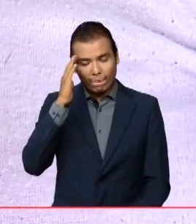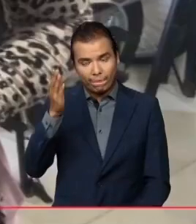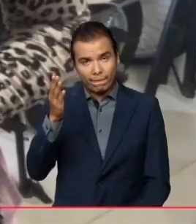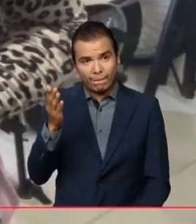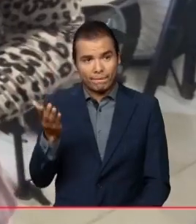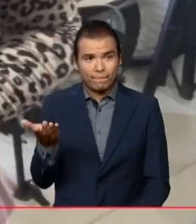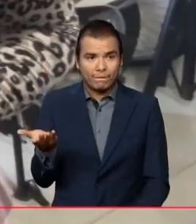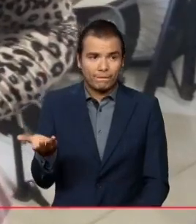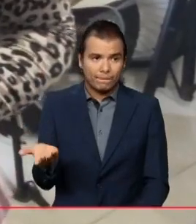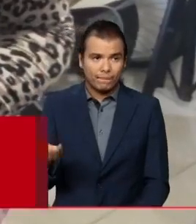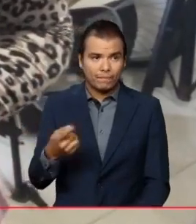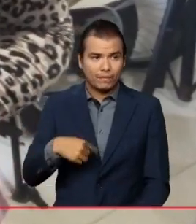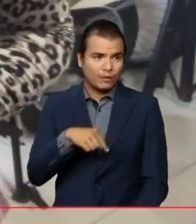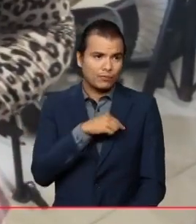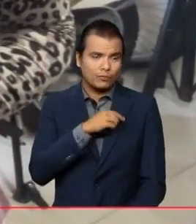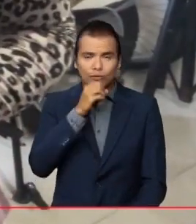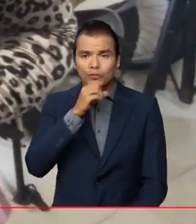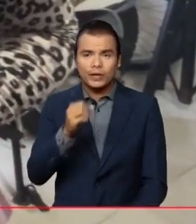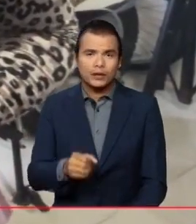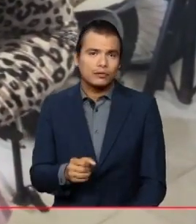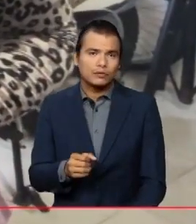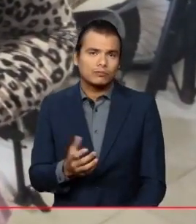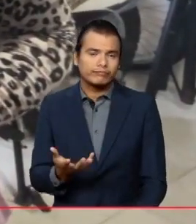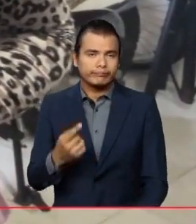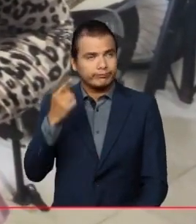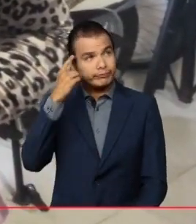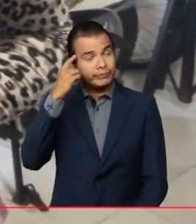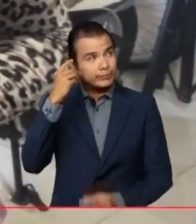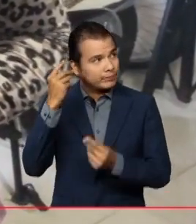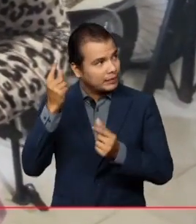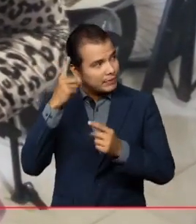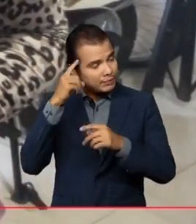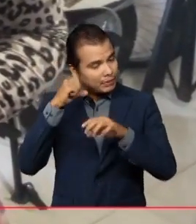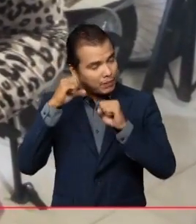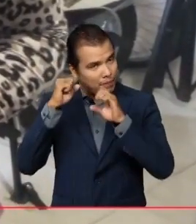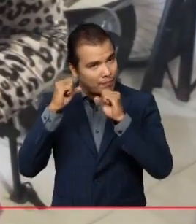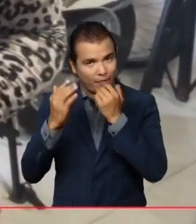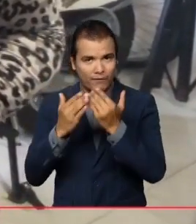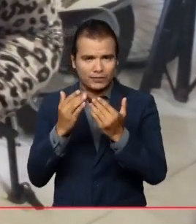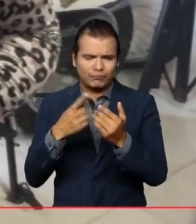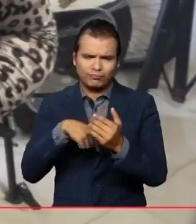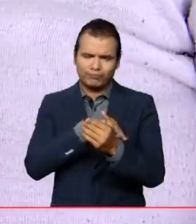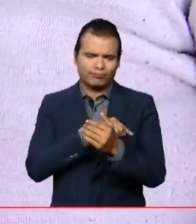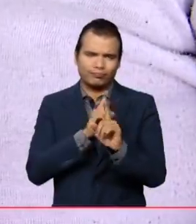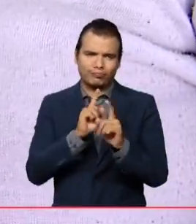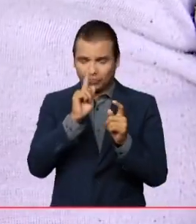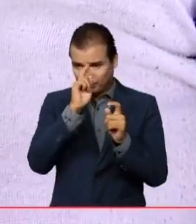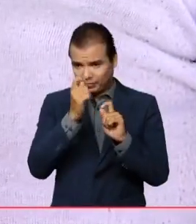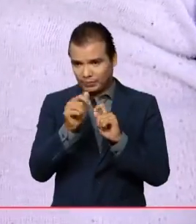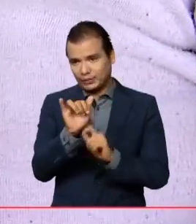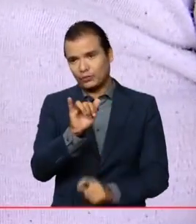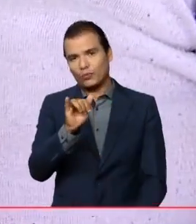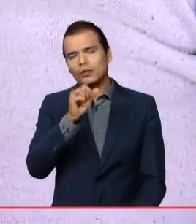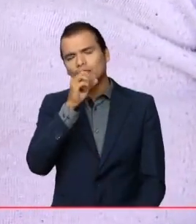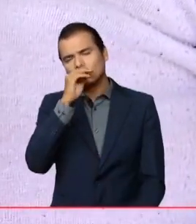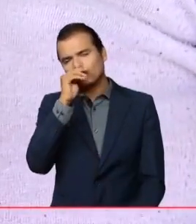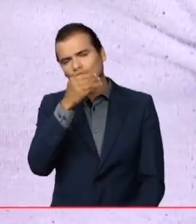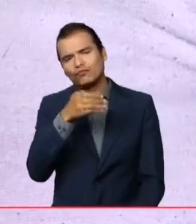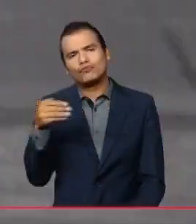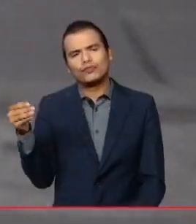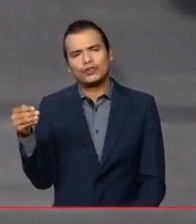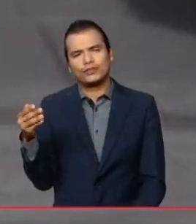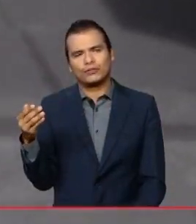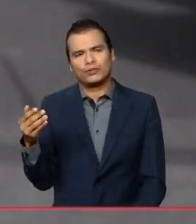como niñitos pequeñitos ya no es como por ejemplo nosotros cuando ya tenemos 40 30 años que tenemos las